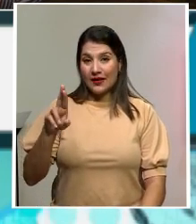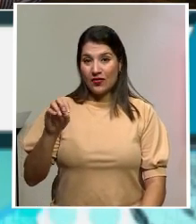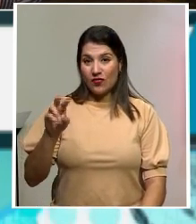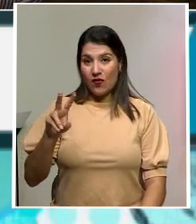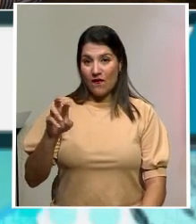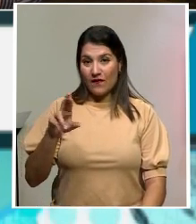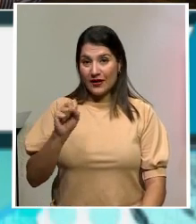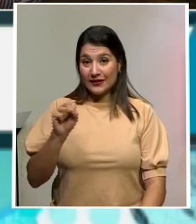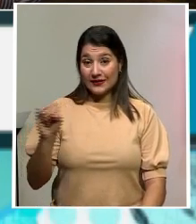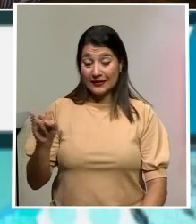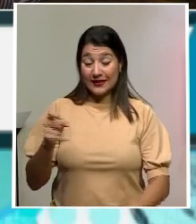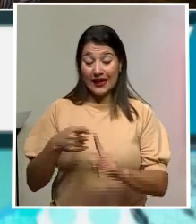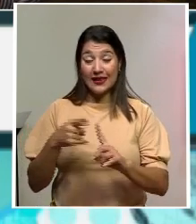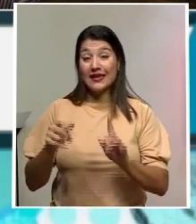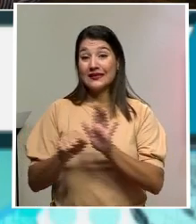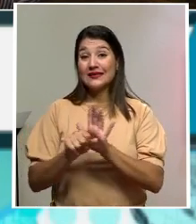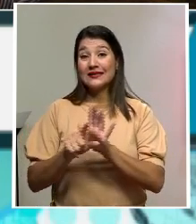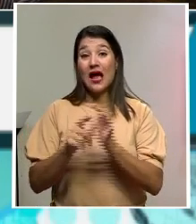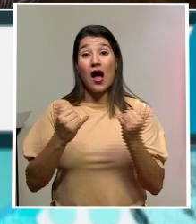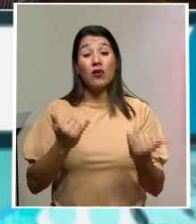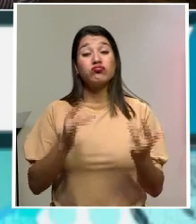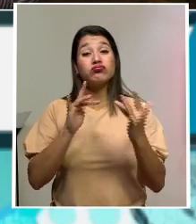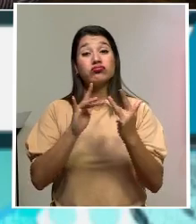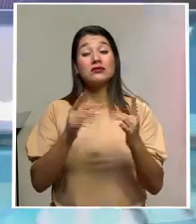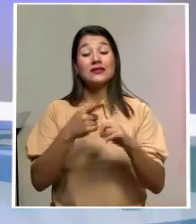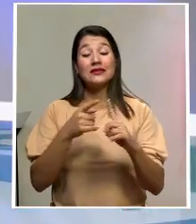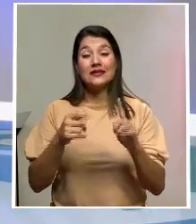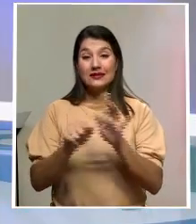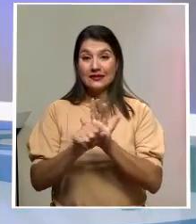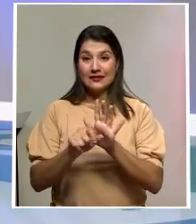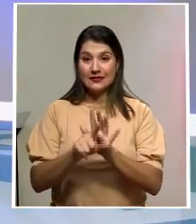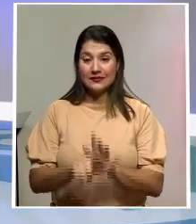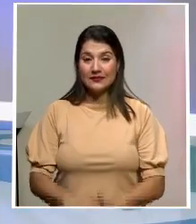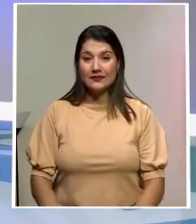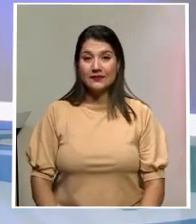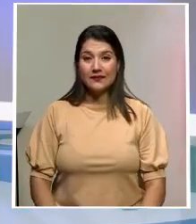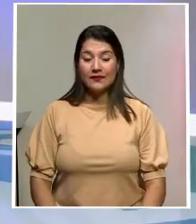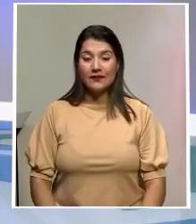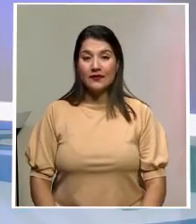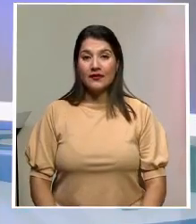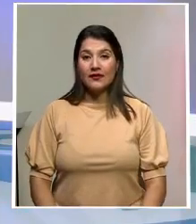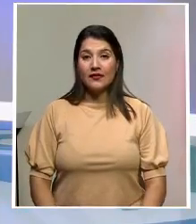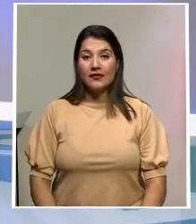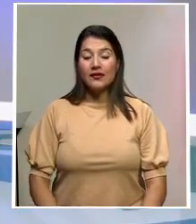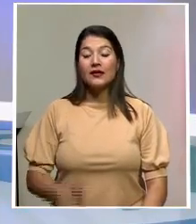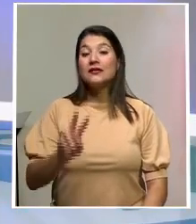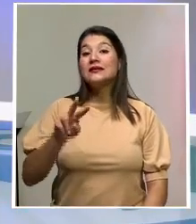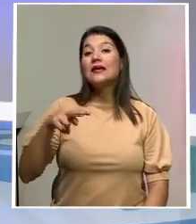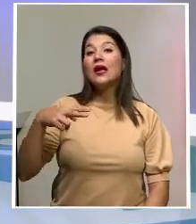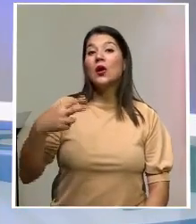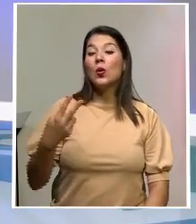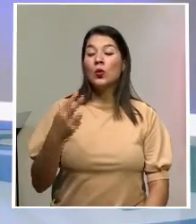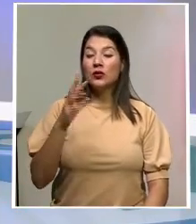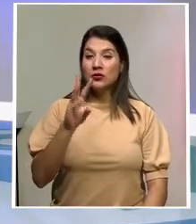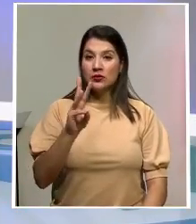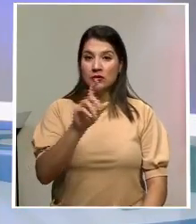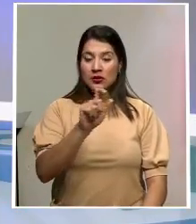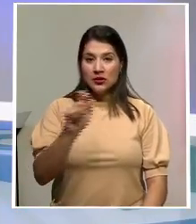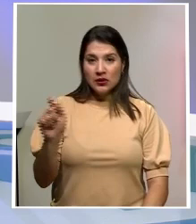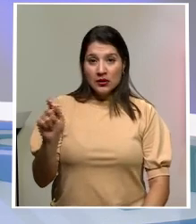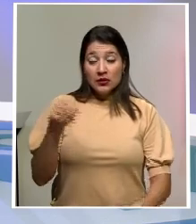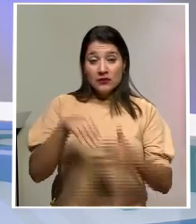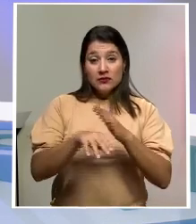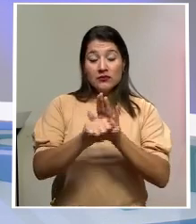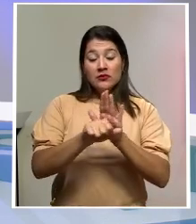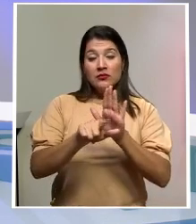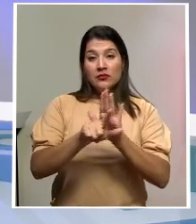Congreso, con un pase en vivo desde el Congreso. Un segundo semestre